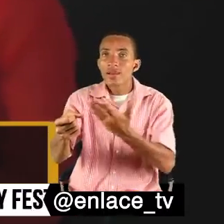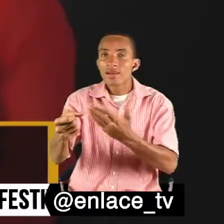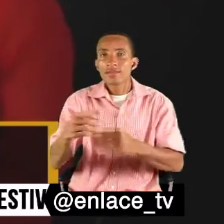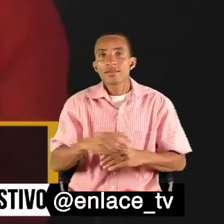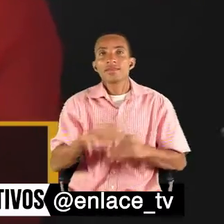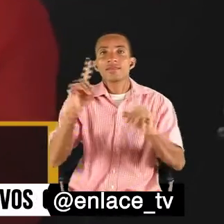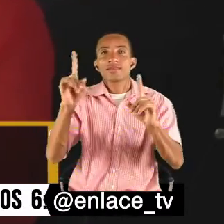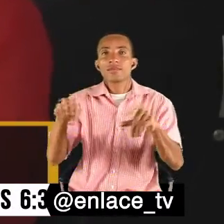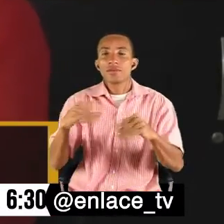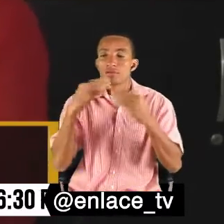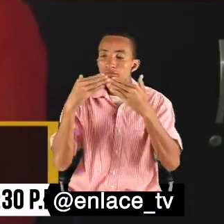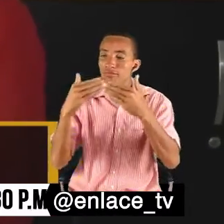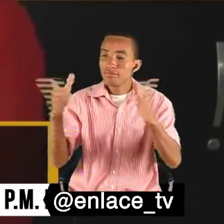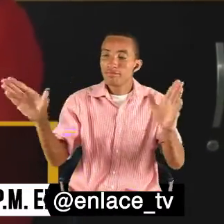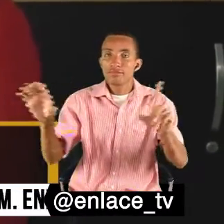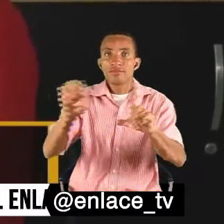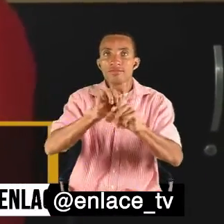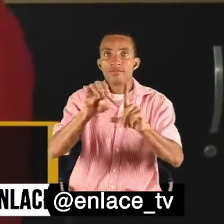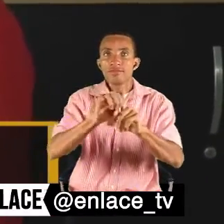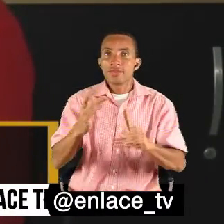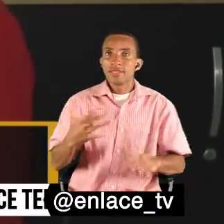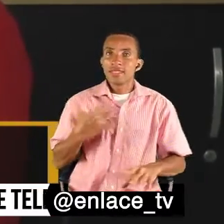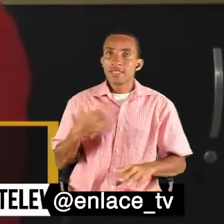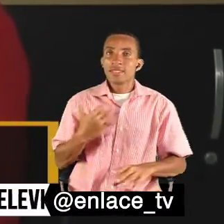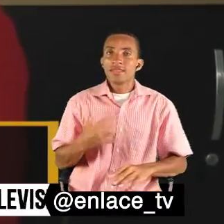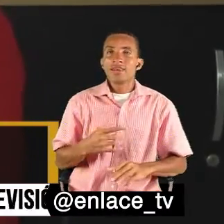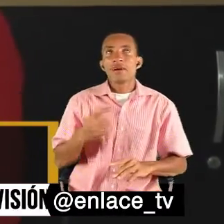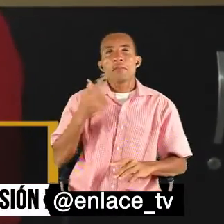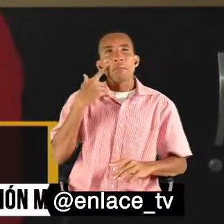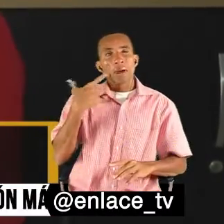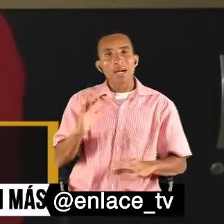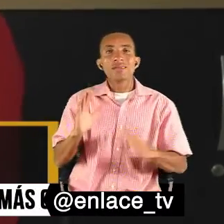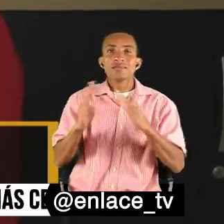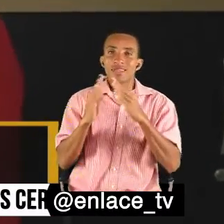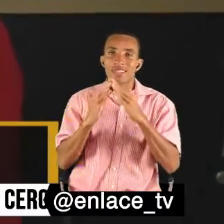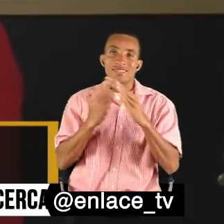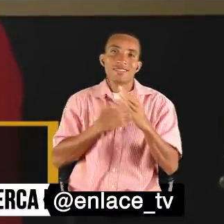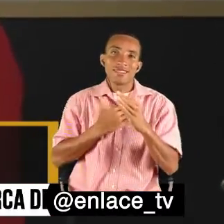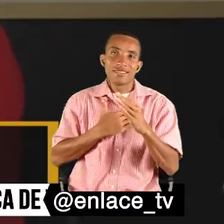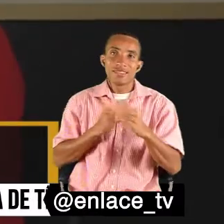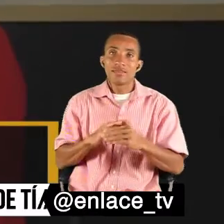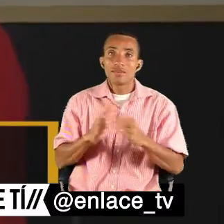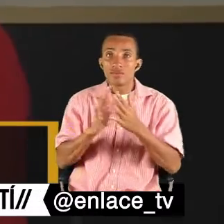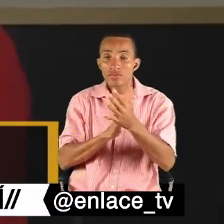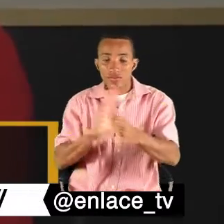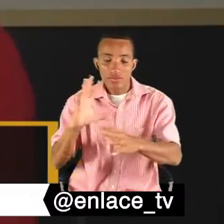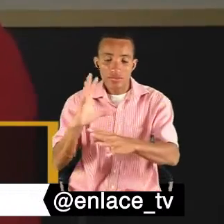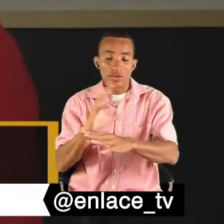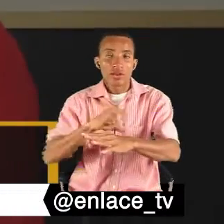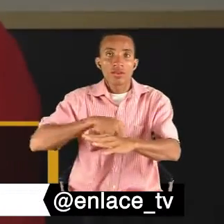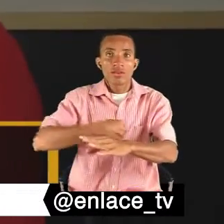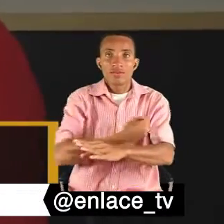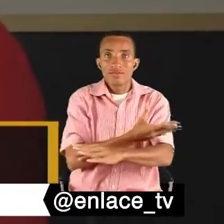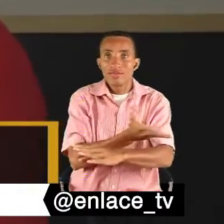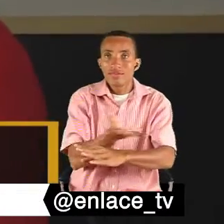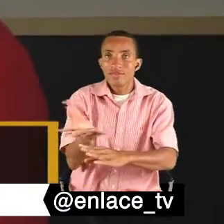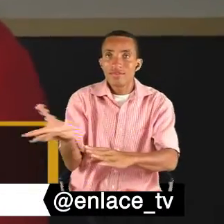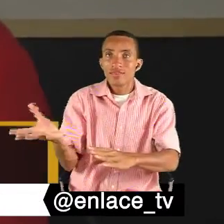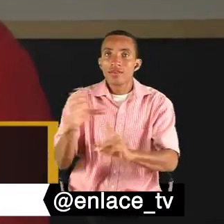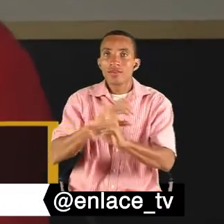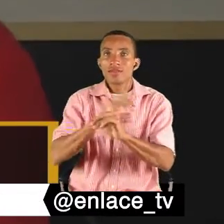puerta en Enlace. Siempre me siento aquí yo como en mi casa, y bueno, presentando y trayendo la poesía y la cultura Barranca Bermeja, que me